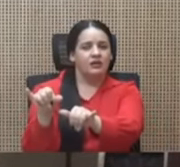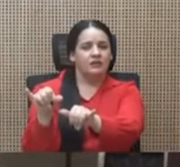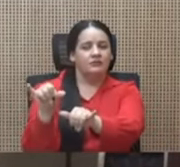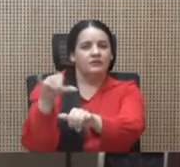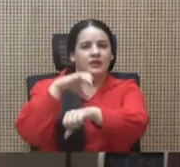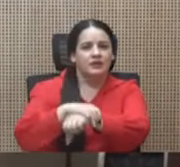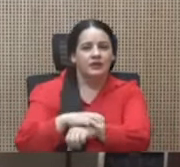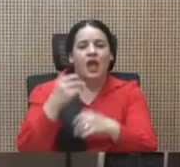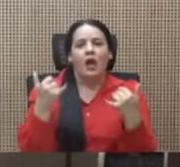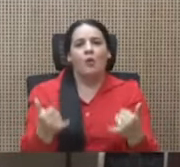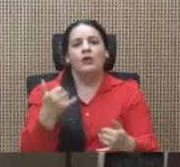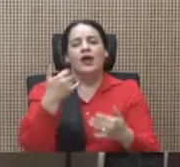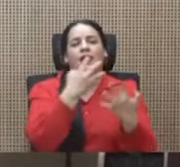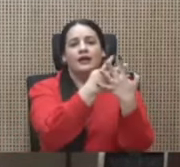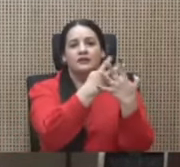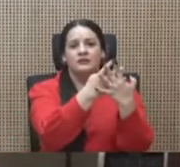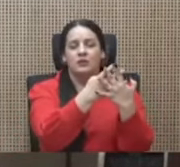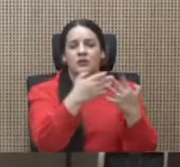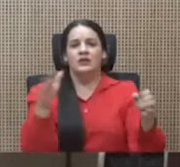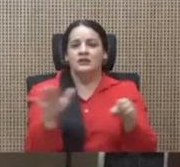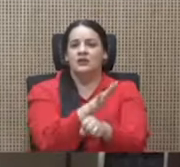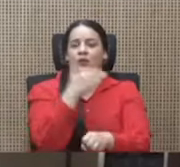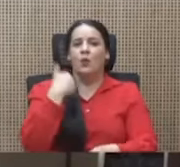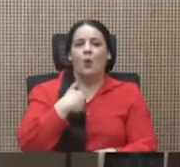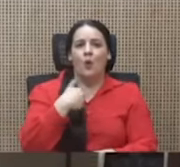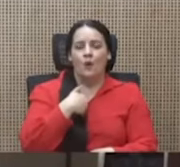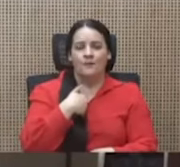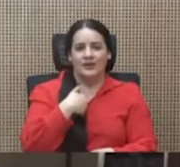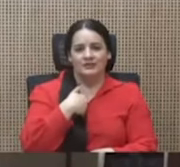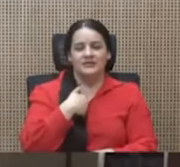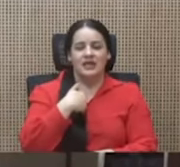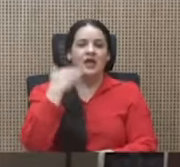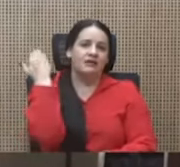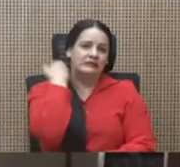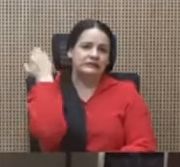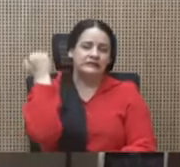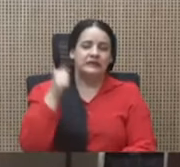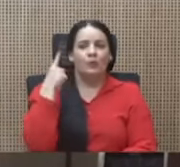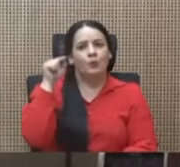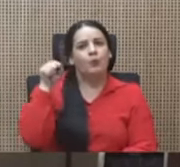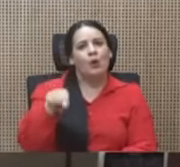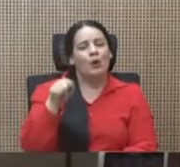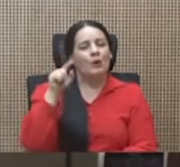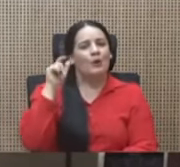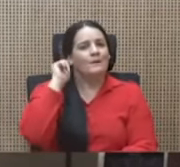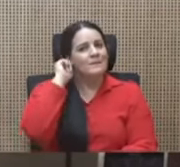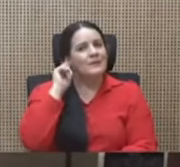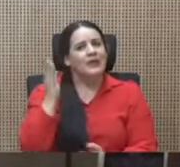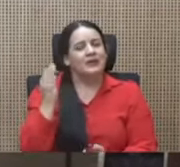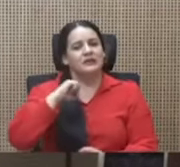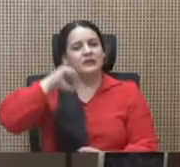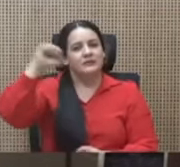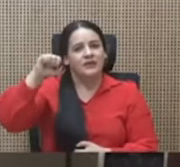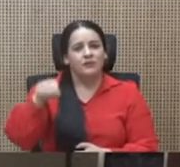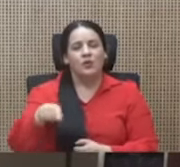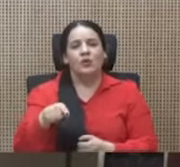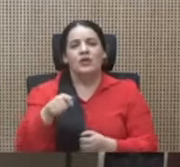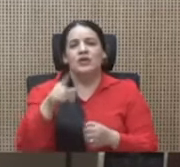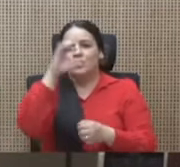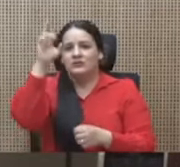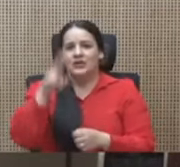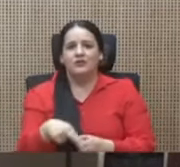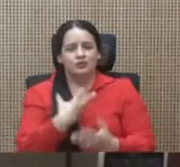cárceles llenas de hombres Víctimas de feminismo radical mientras que Costa Rica sufre por un montón de violadores asesinos asaltantes y